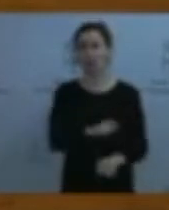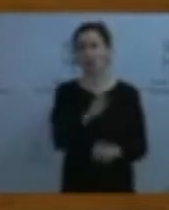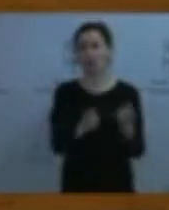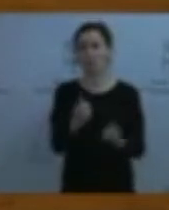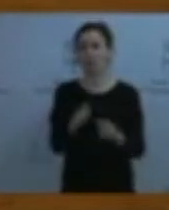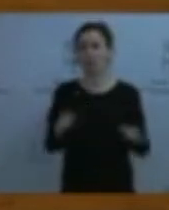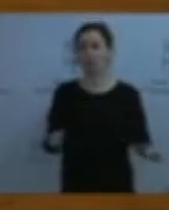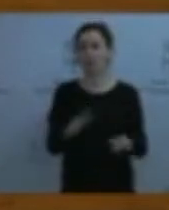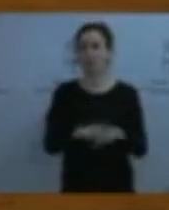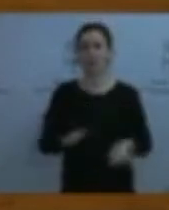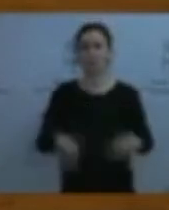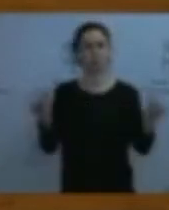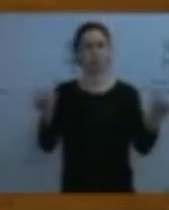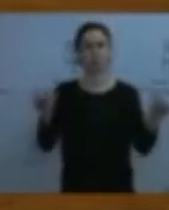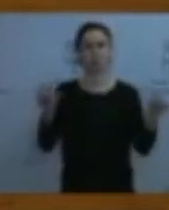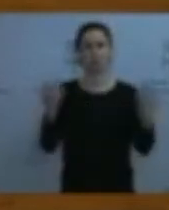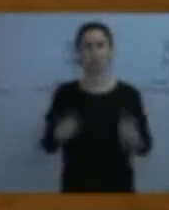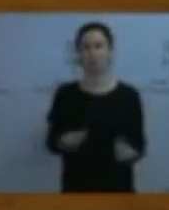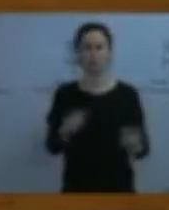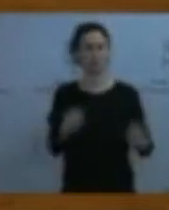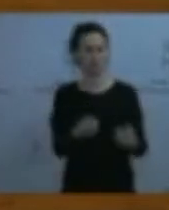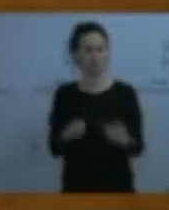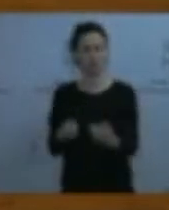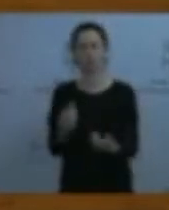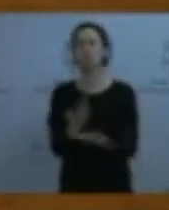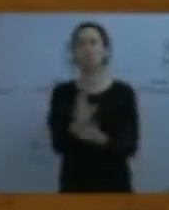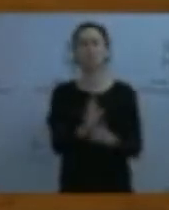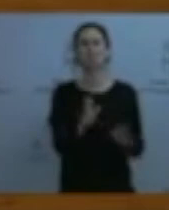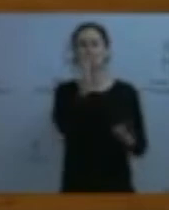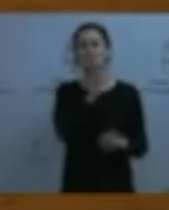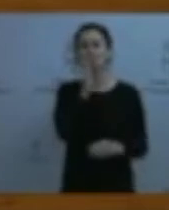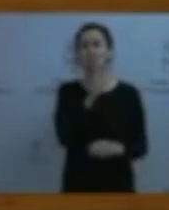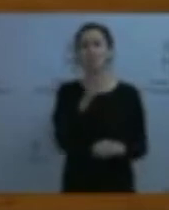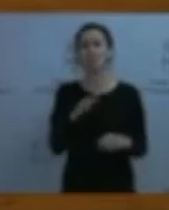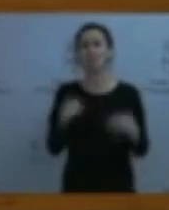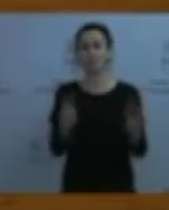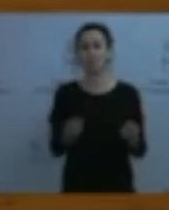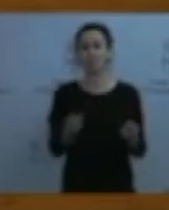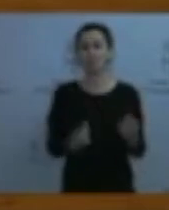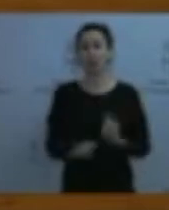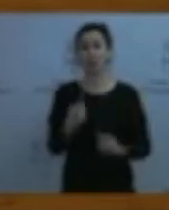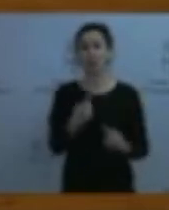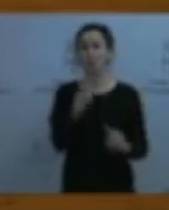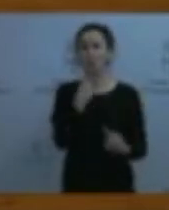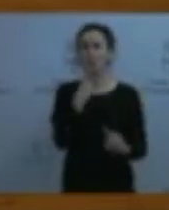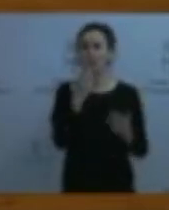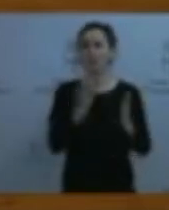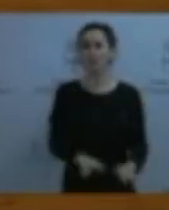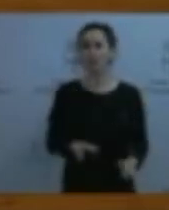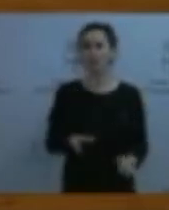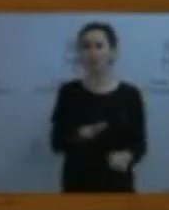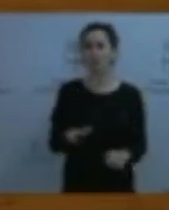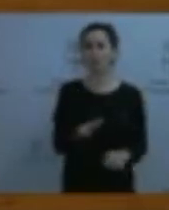sacar su xenofobia. Muchos se ven amparados ahora para mostrar una xenofobia que estaba escondida. Tengo amigos que incluso han dejado de hablar a sus hijos en español por la calle para